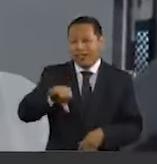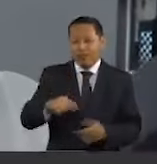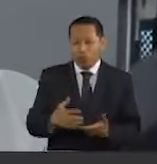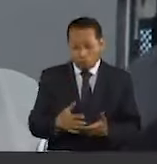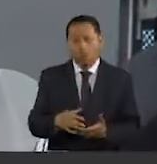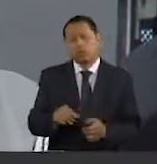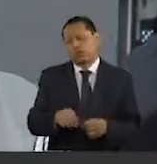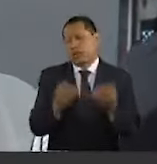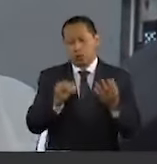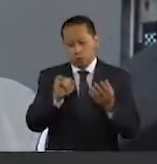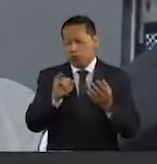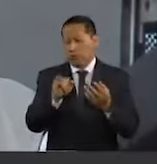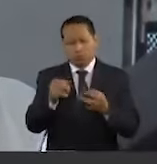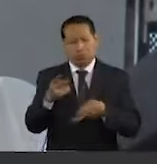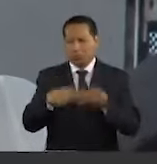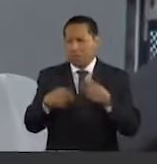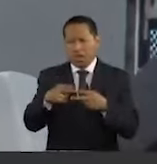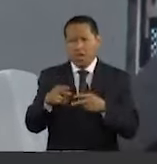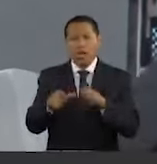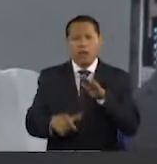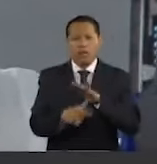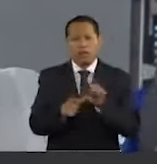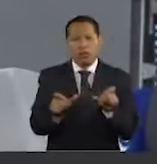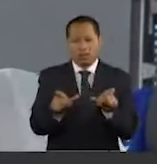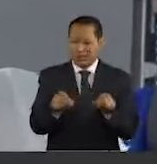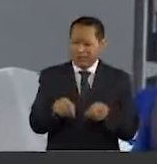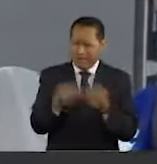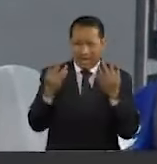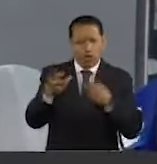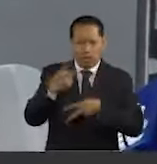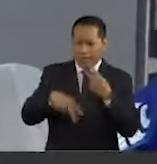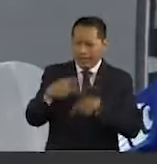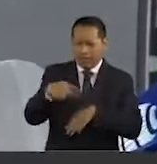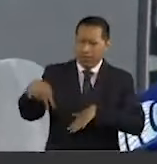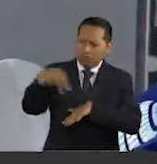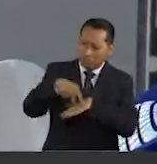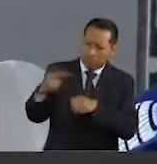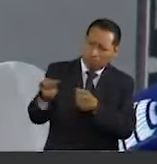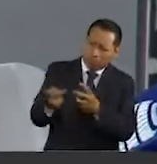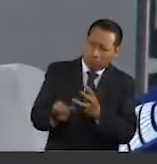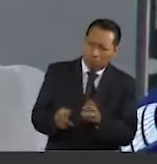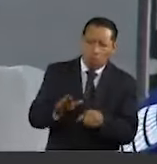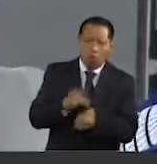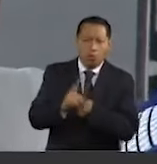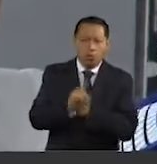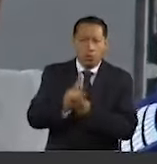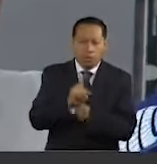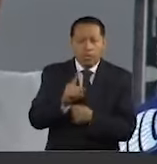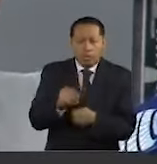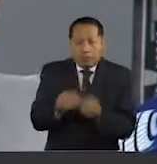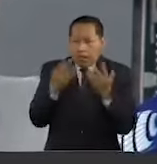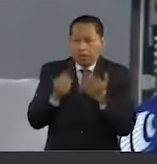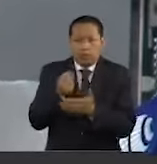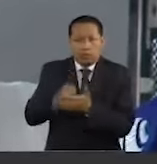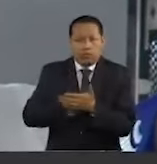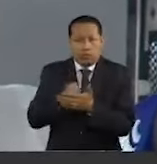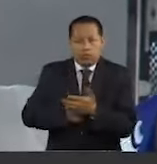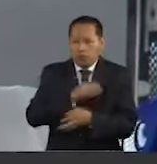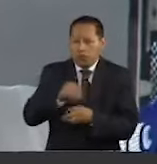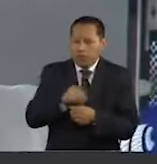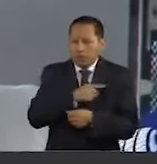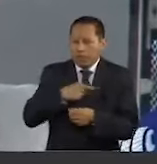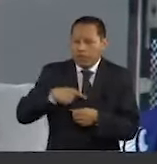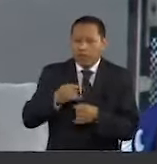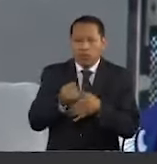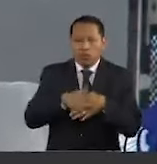que vengan a comparecer el gabinete de seguridad por la crisis que se tiene Y claro que exigimos que den toda la información si es en el